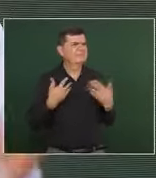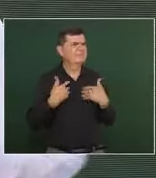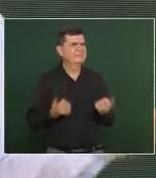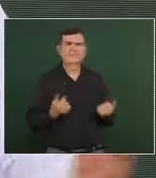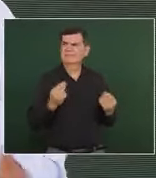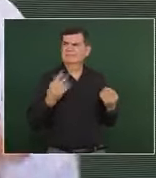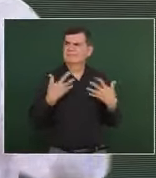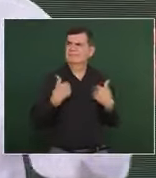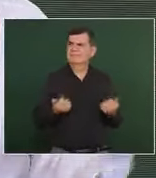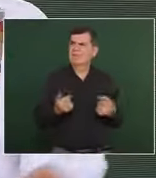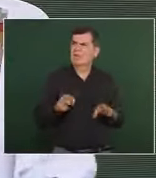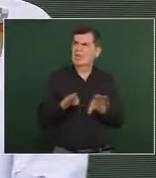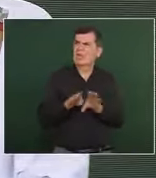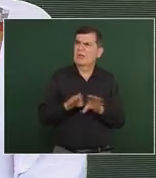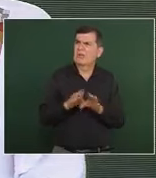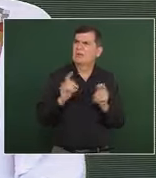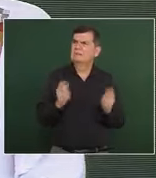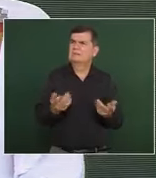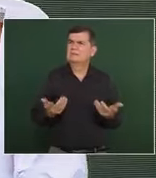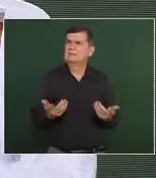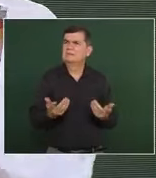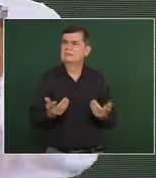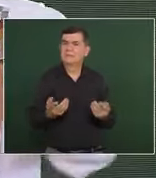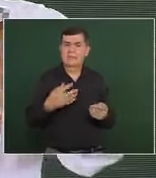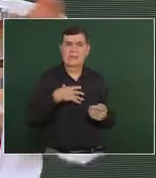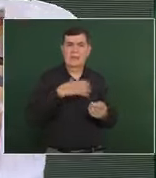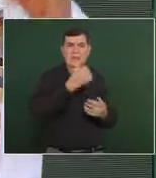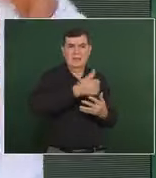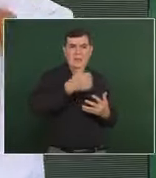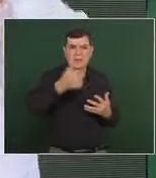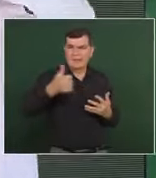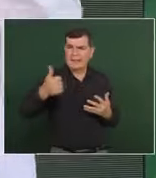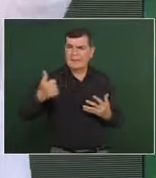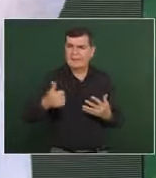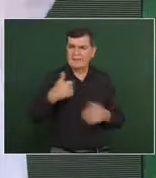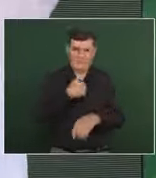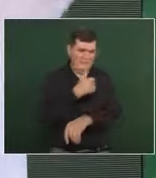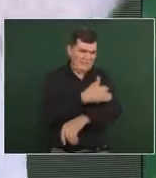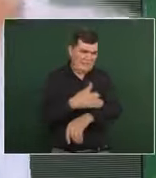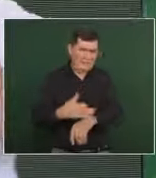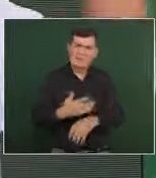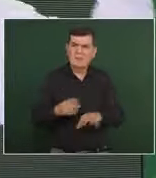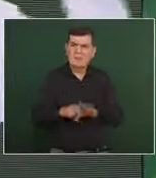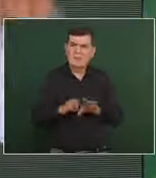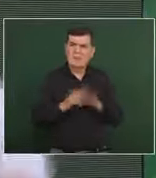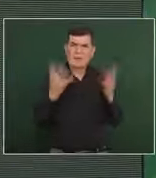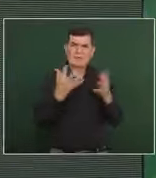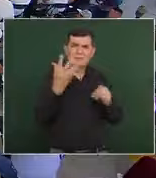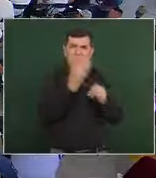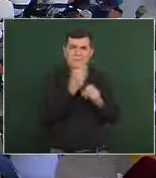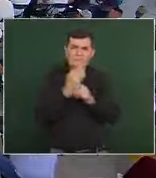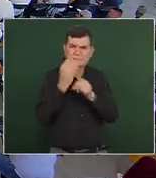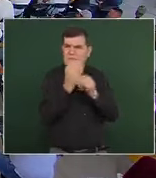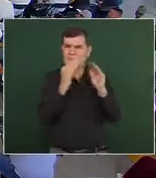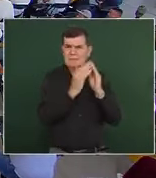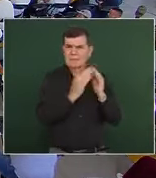No entendieron cómo es que cada familia entonces va a hacer su casa y